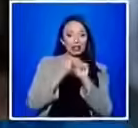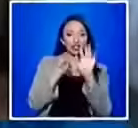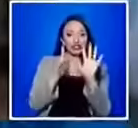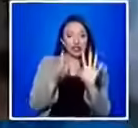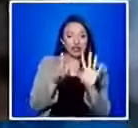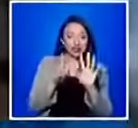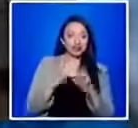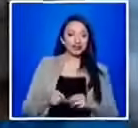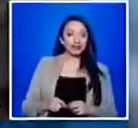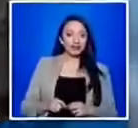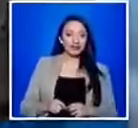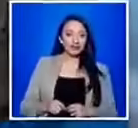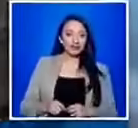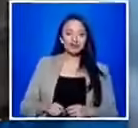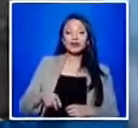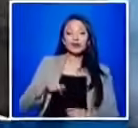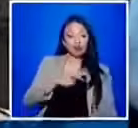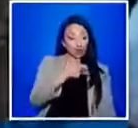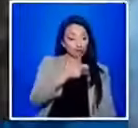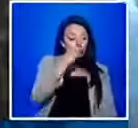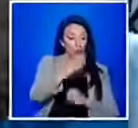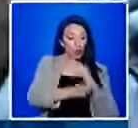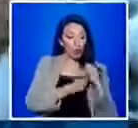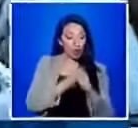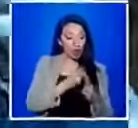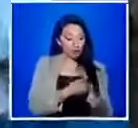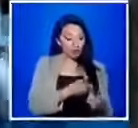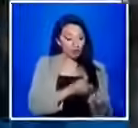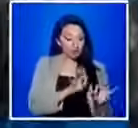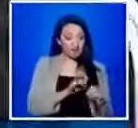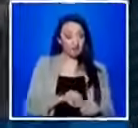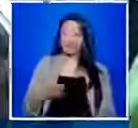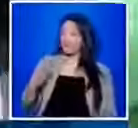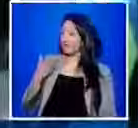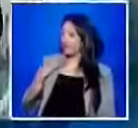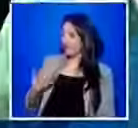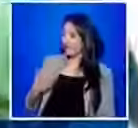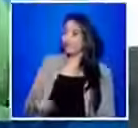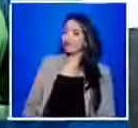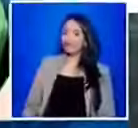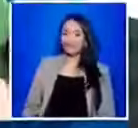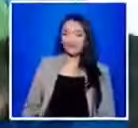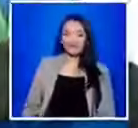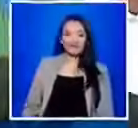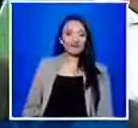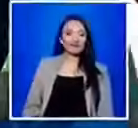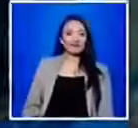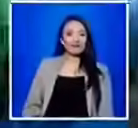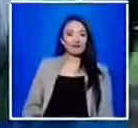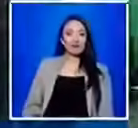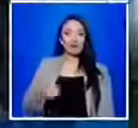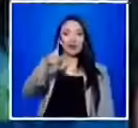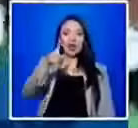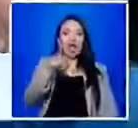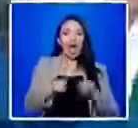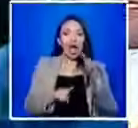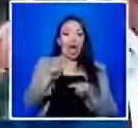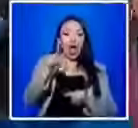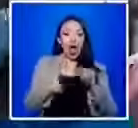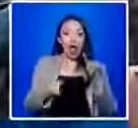sexto. Felicidades, que sea un lindo año para ti y para todos los compañeros. Gracias. Bien, ahí está, les están haciendo